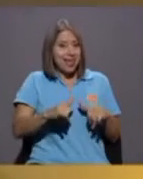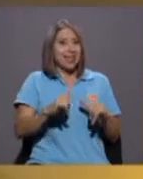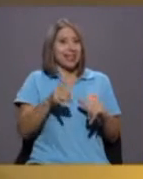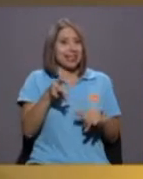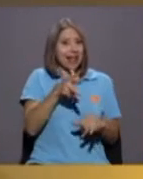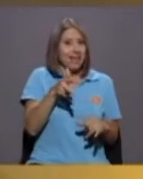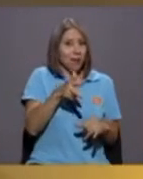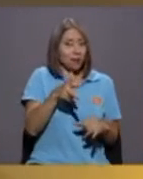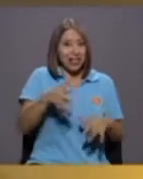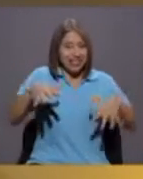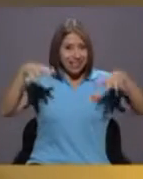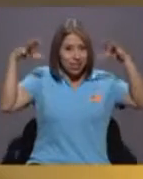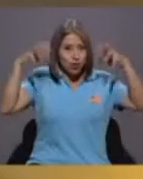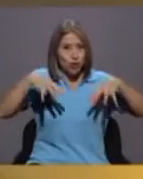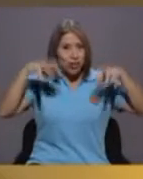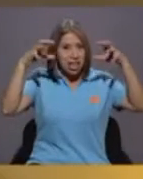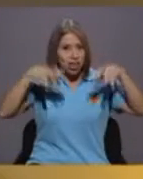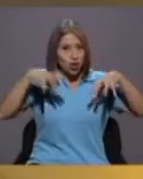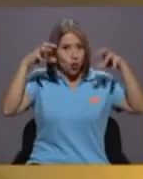lloviendo poquito.